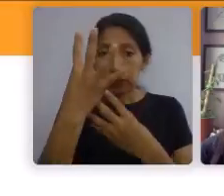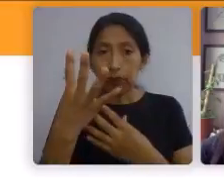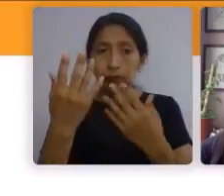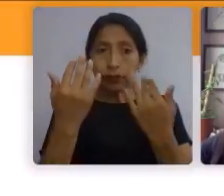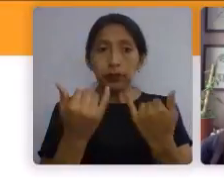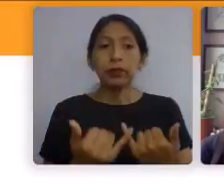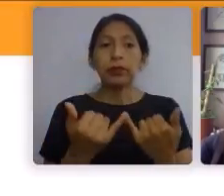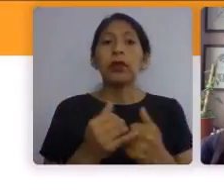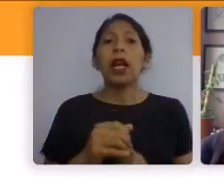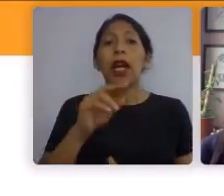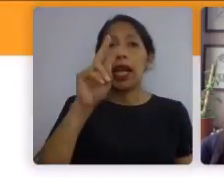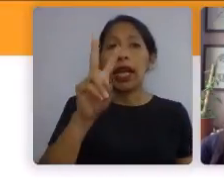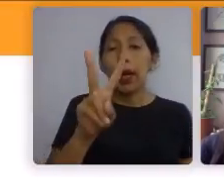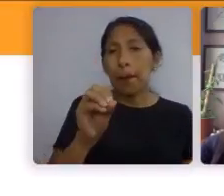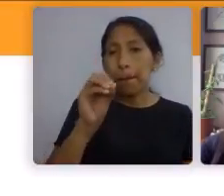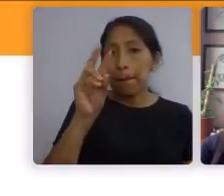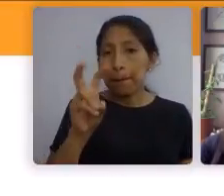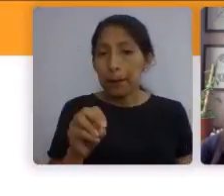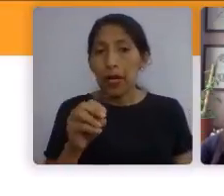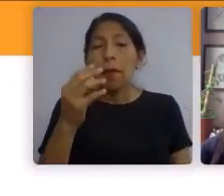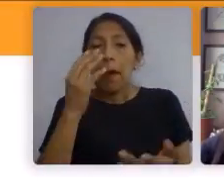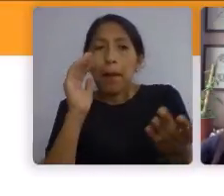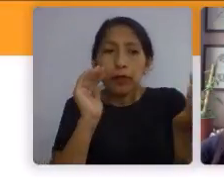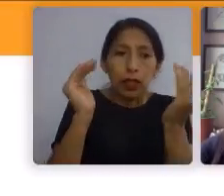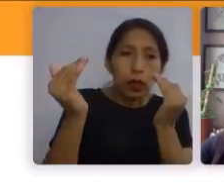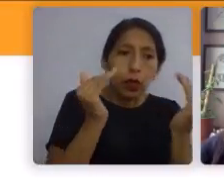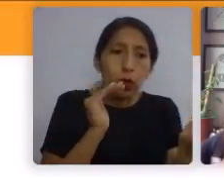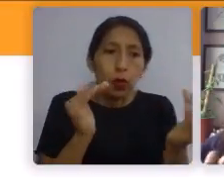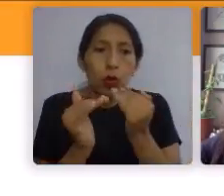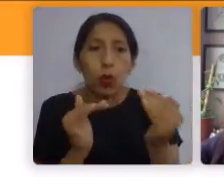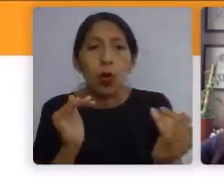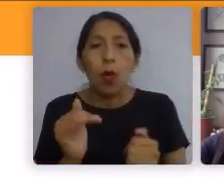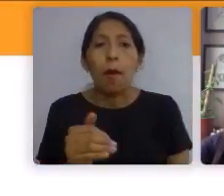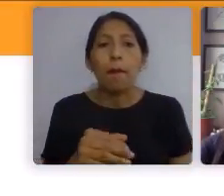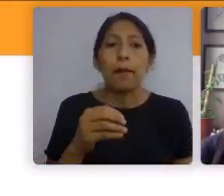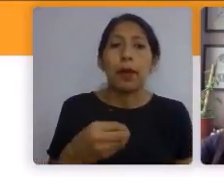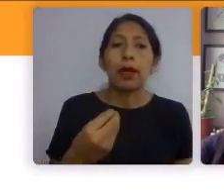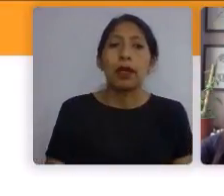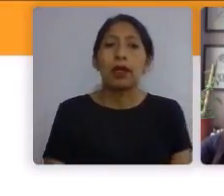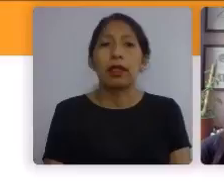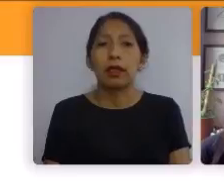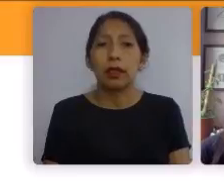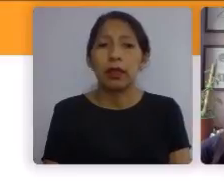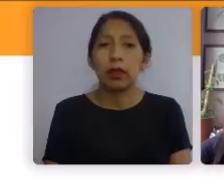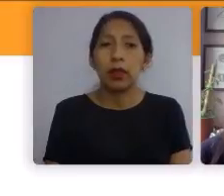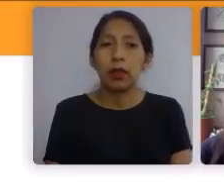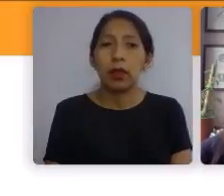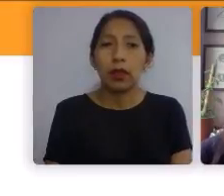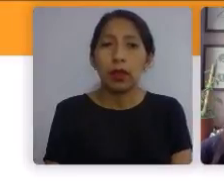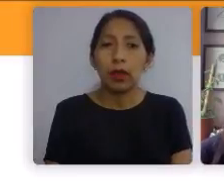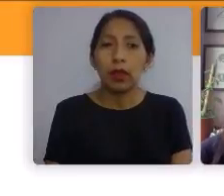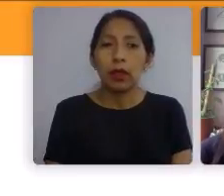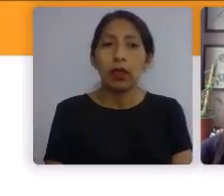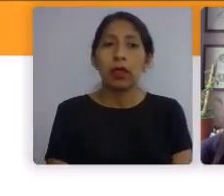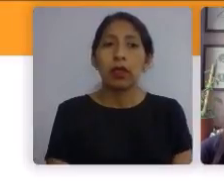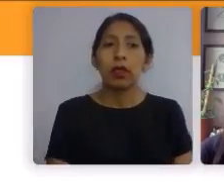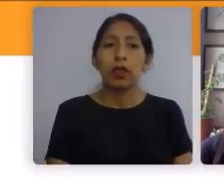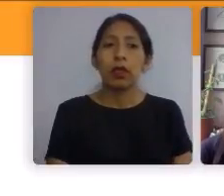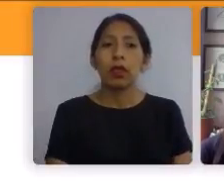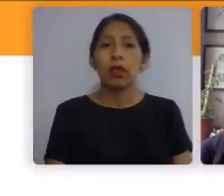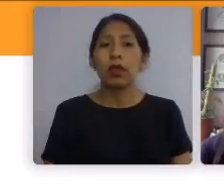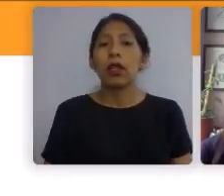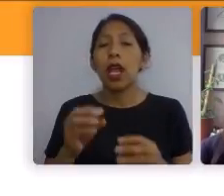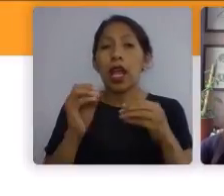en el 2020 y vamos a ver un poco el comparativo. Este es a nivel mundial y cómo se ha ido moviendo el turismo entre